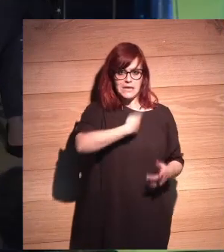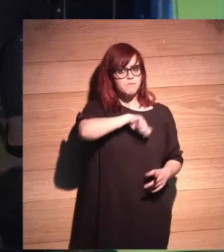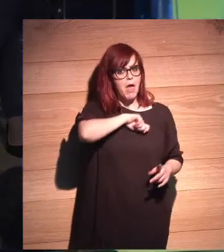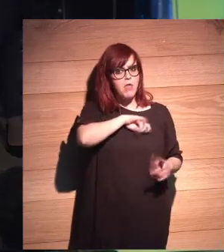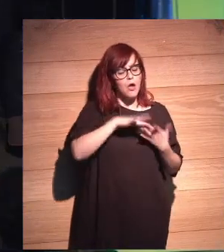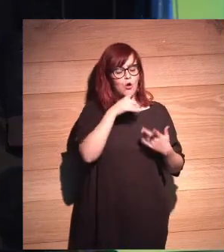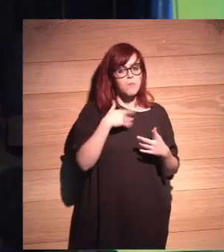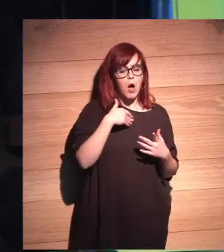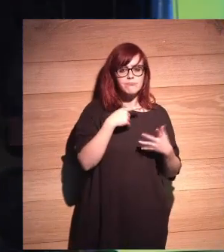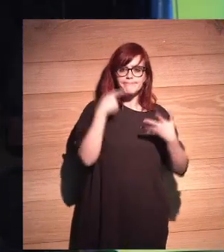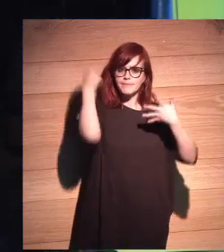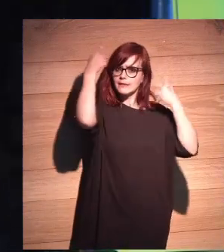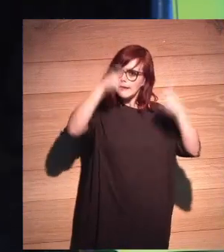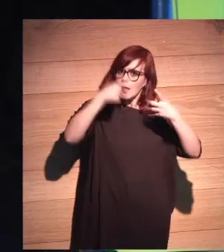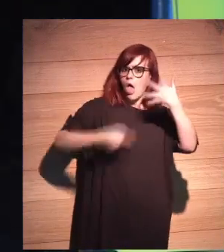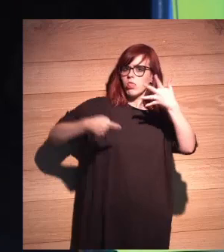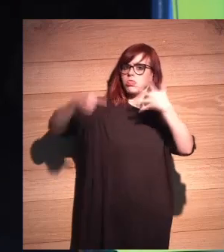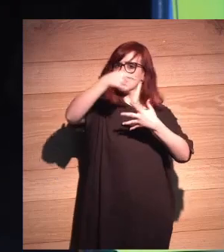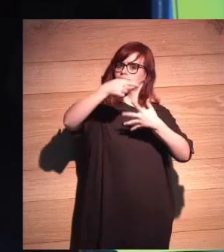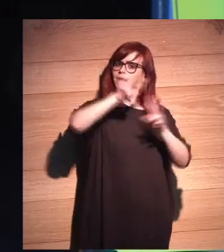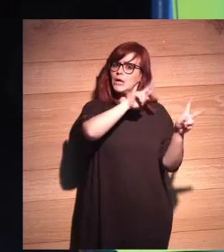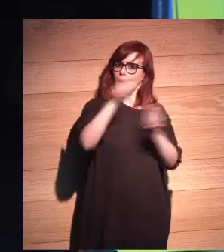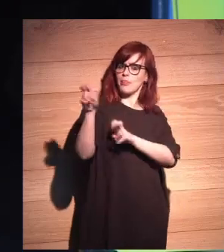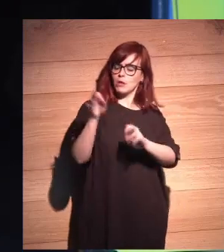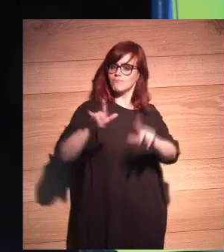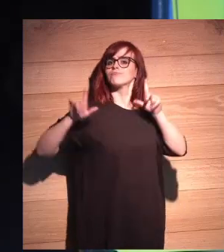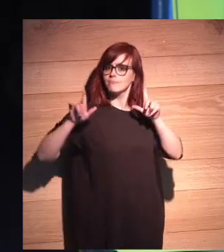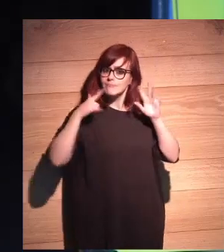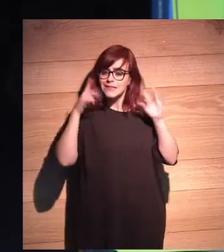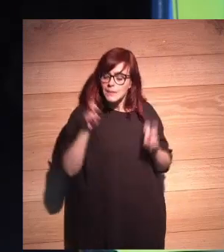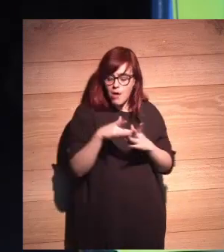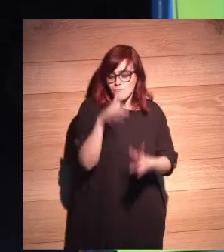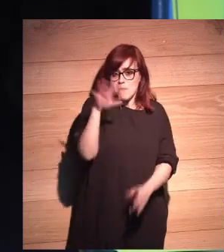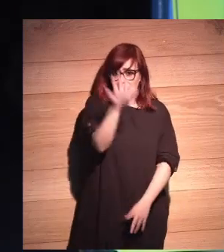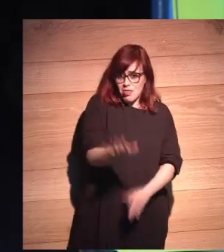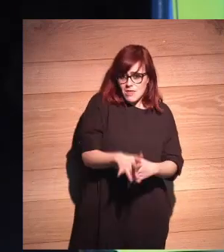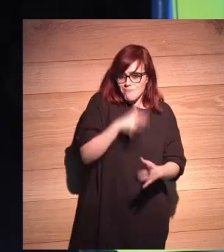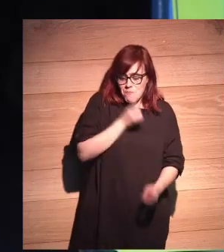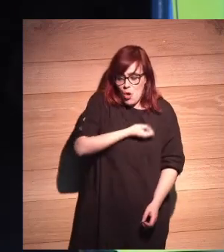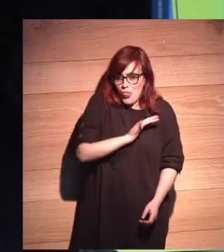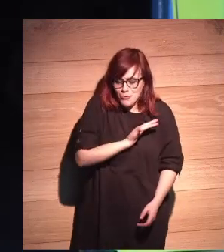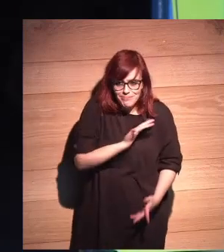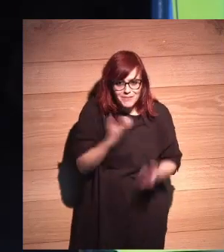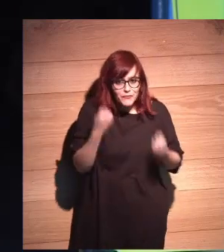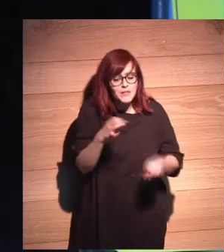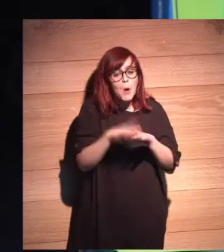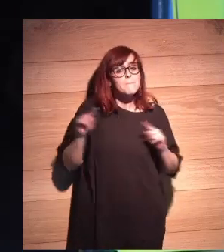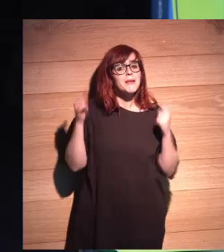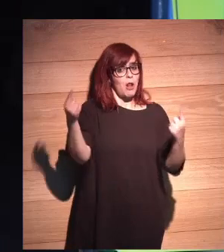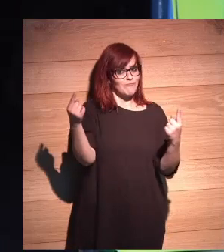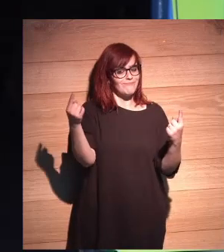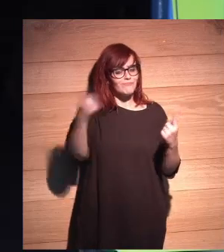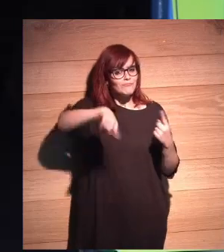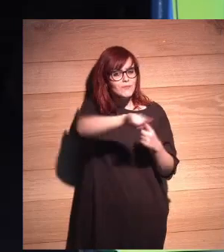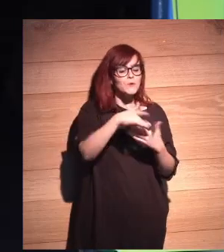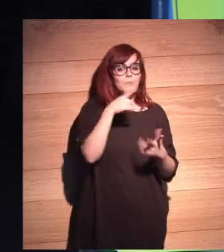que se merece con respecto a la innovación en temas tecnológicos, me parece súper emocionante que seáis los primeros en hablar